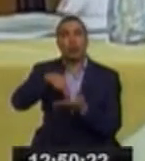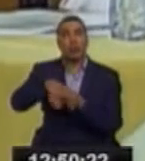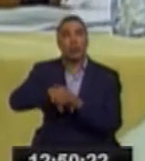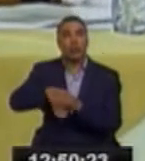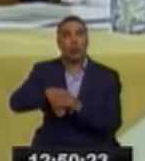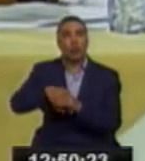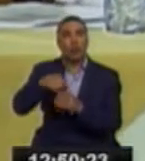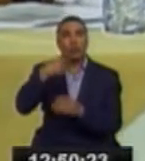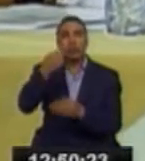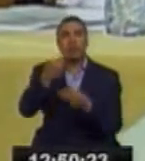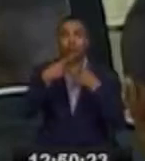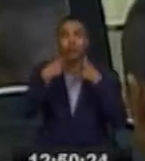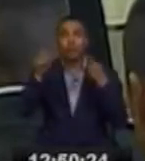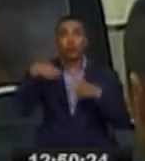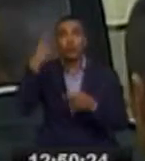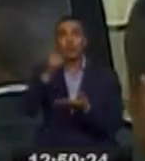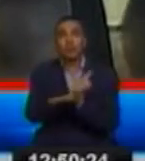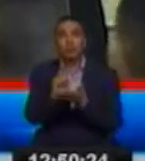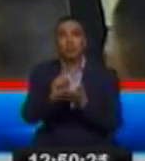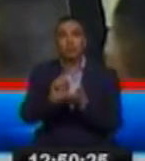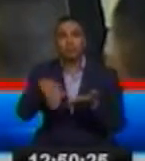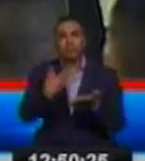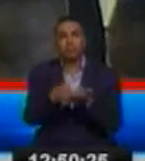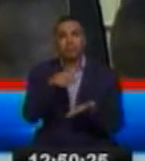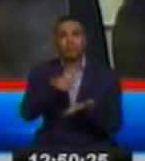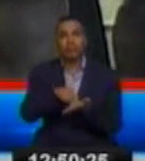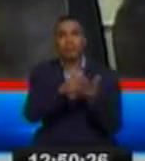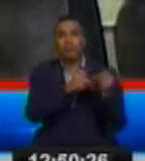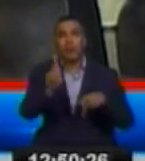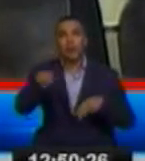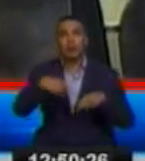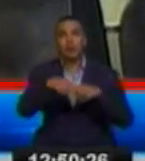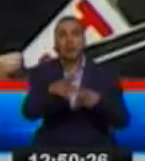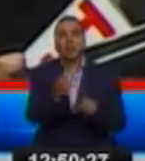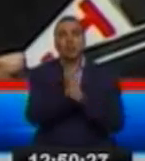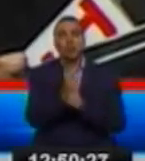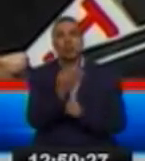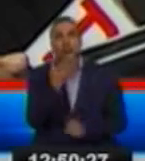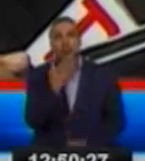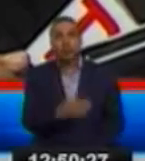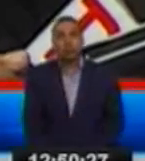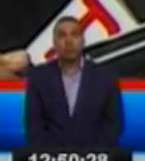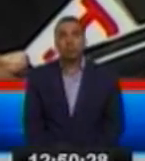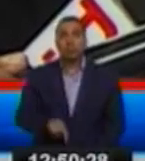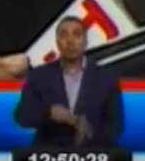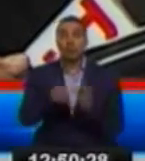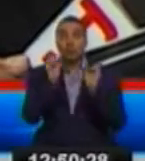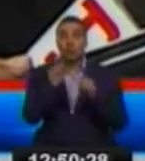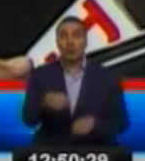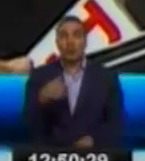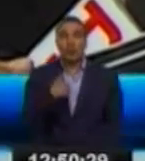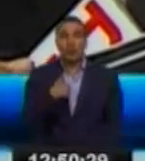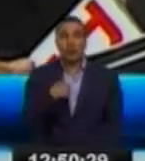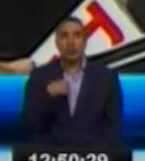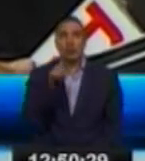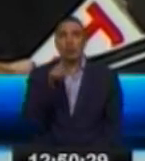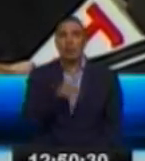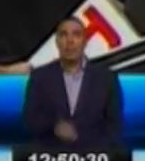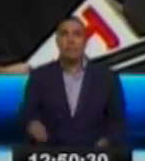y ahí anunció que la próxima semana se presentará el Plan Nacional de Seguridad. De tal manera que se pueda tener una